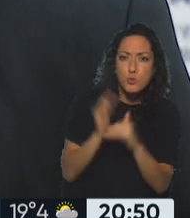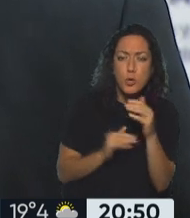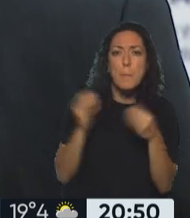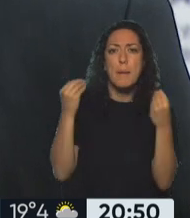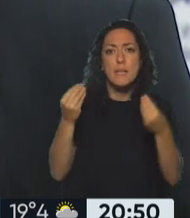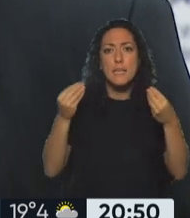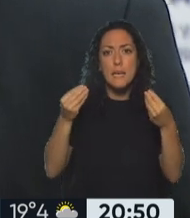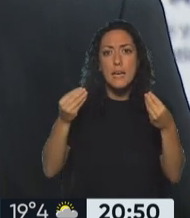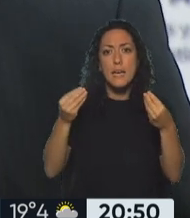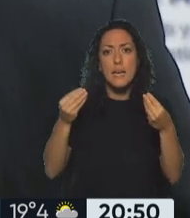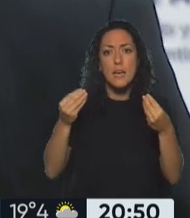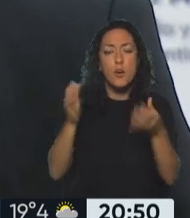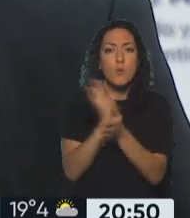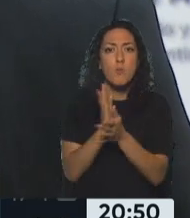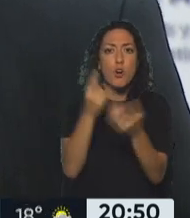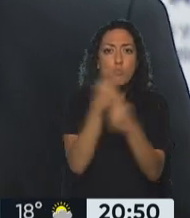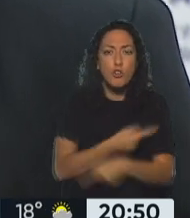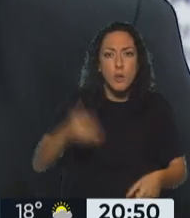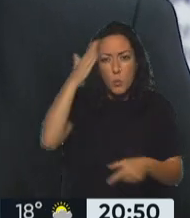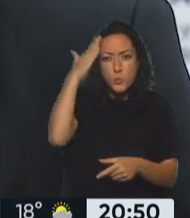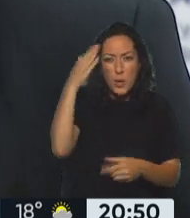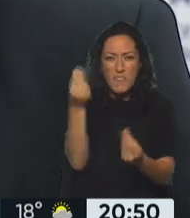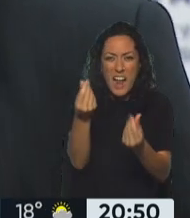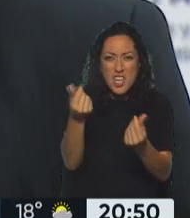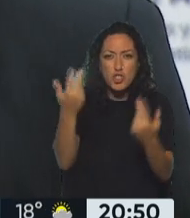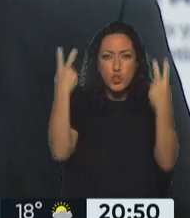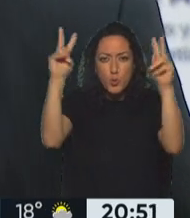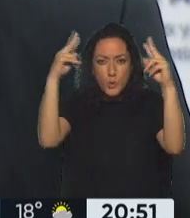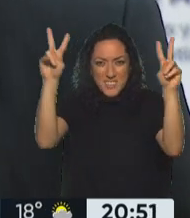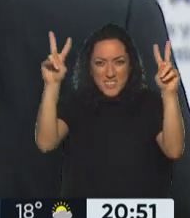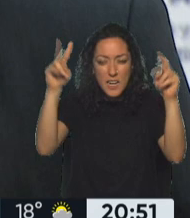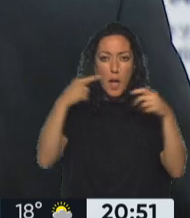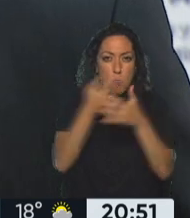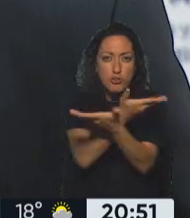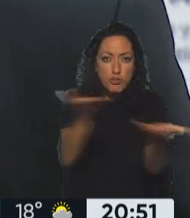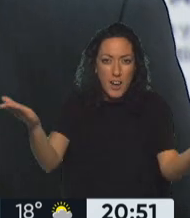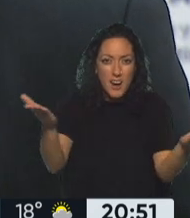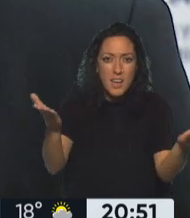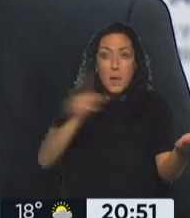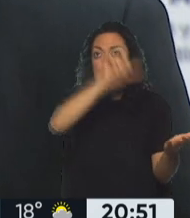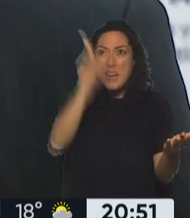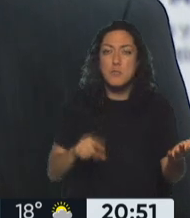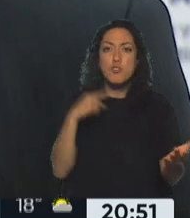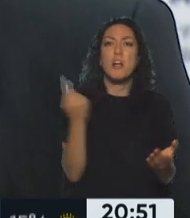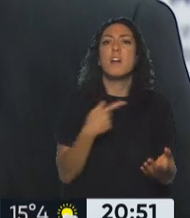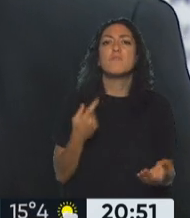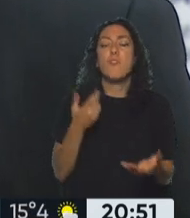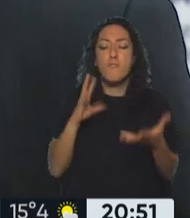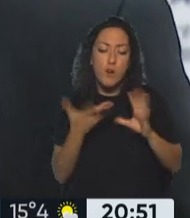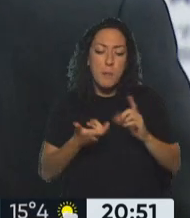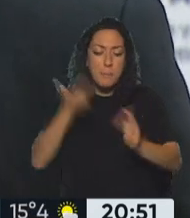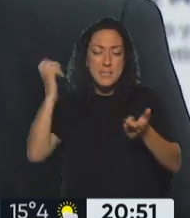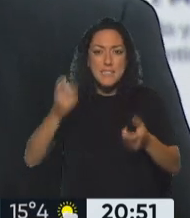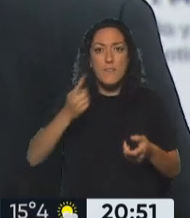poder Mostrar nuestras nuestras riquezas culturales turísticas y y mostrarle al país Quiénes somos y cómo vivimos y